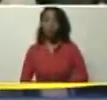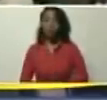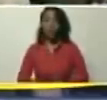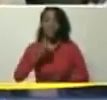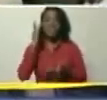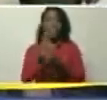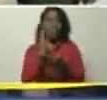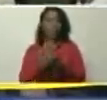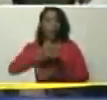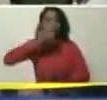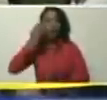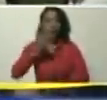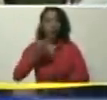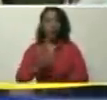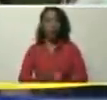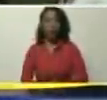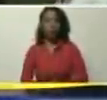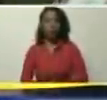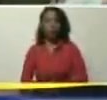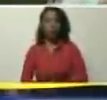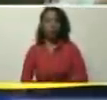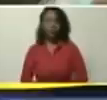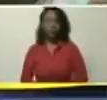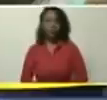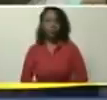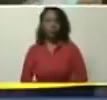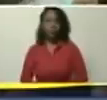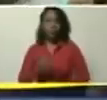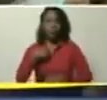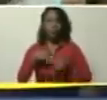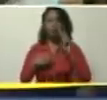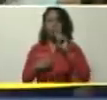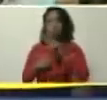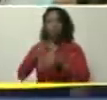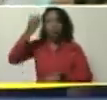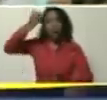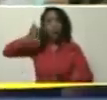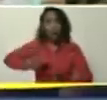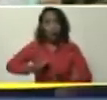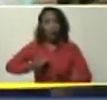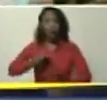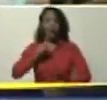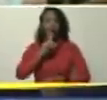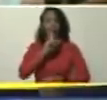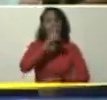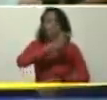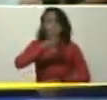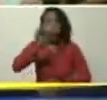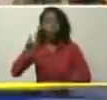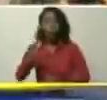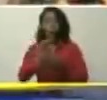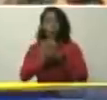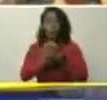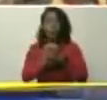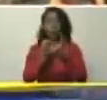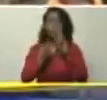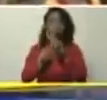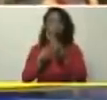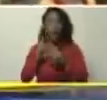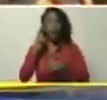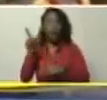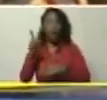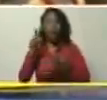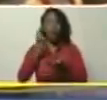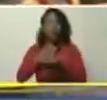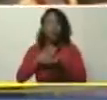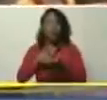siempre con la verdad. Ahí estaba viendo las imágenes de los compañeros. Veo entre los miembros de la